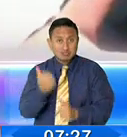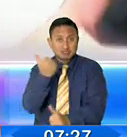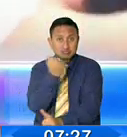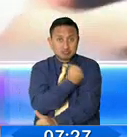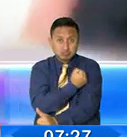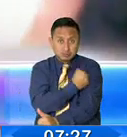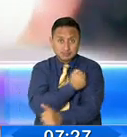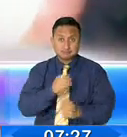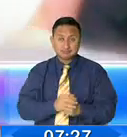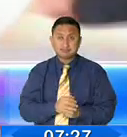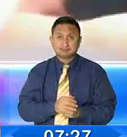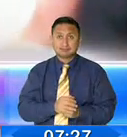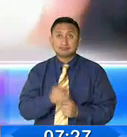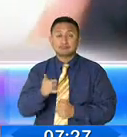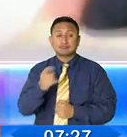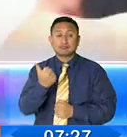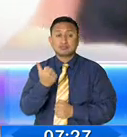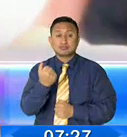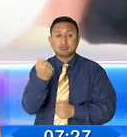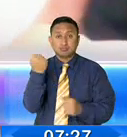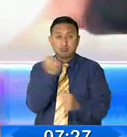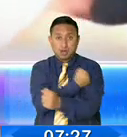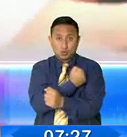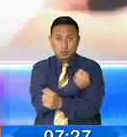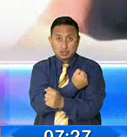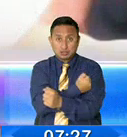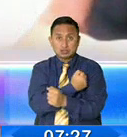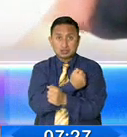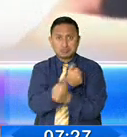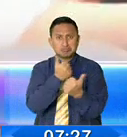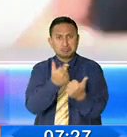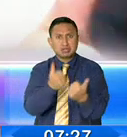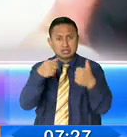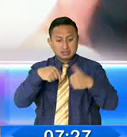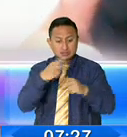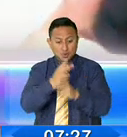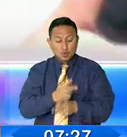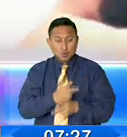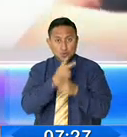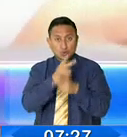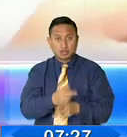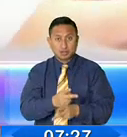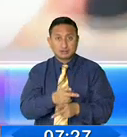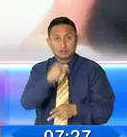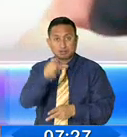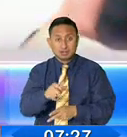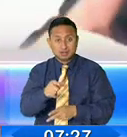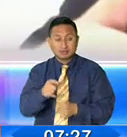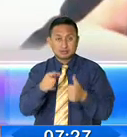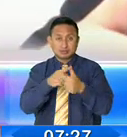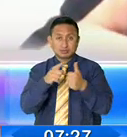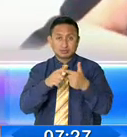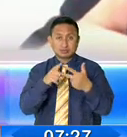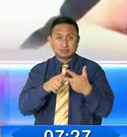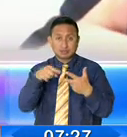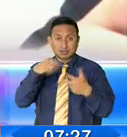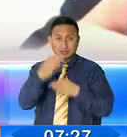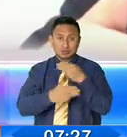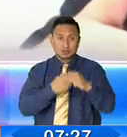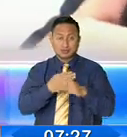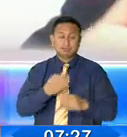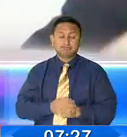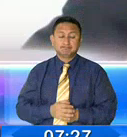el momento las vacunas han dado resultados y protegen contra las 3 variantes que están en el país.